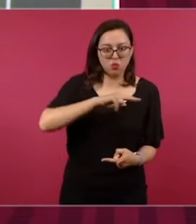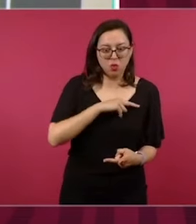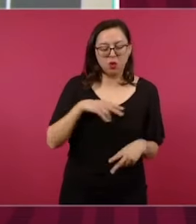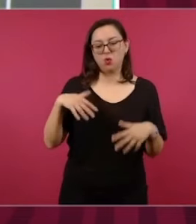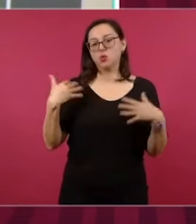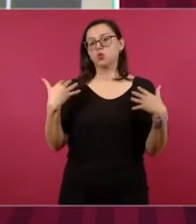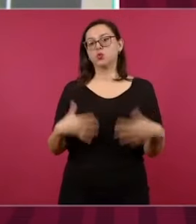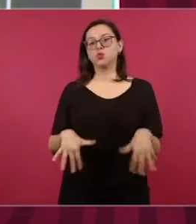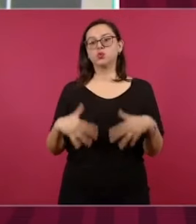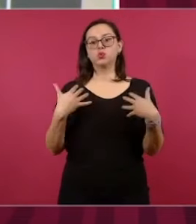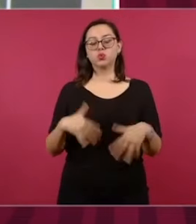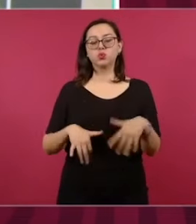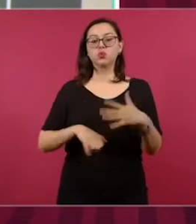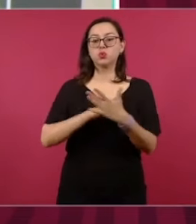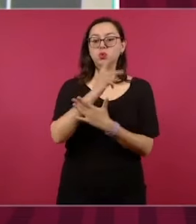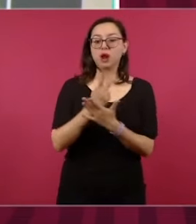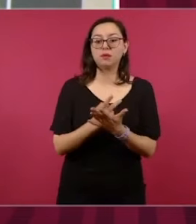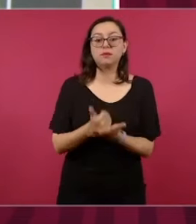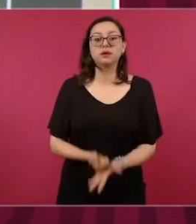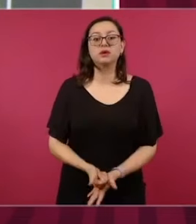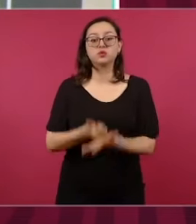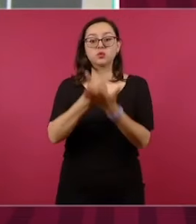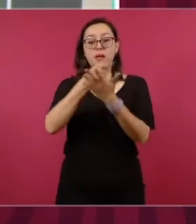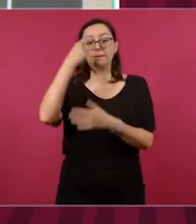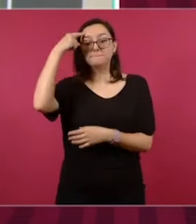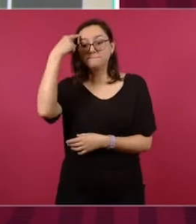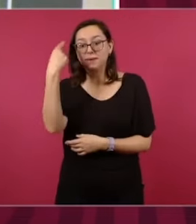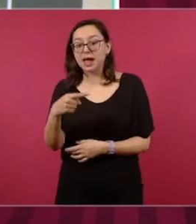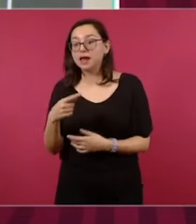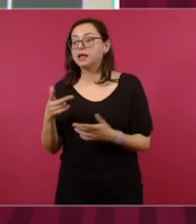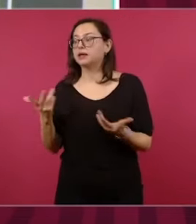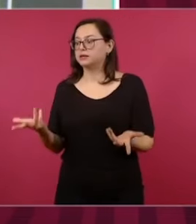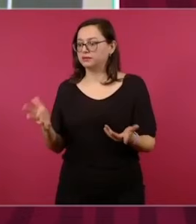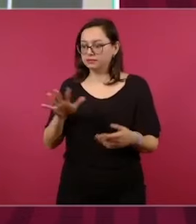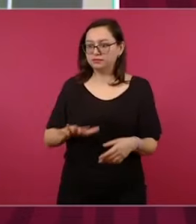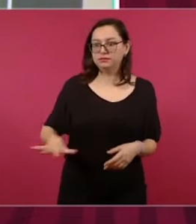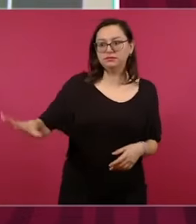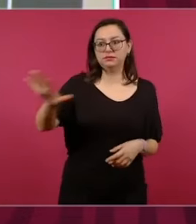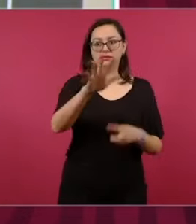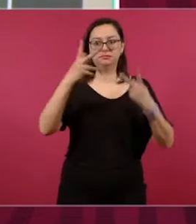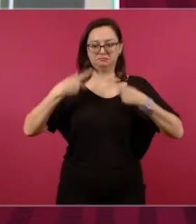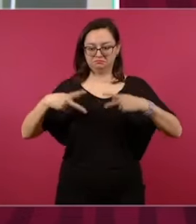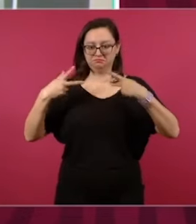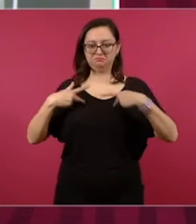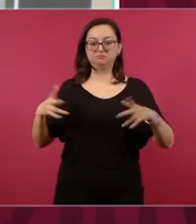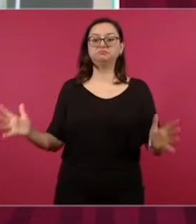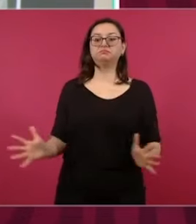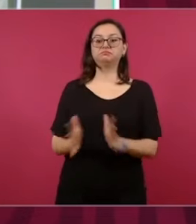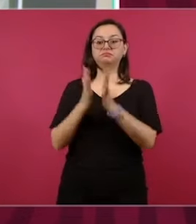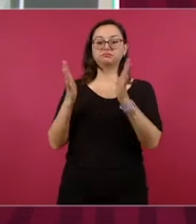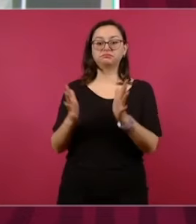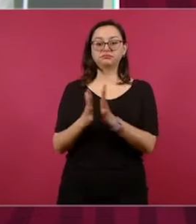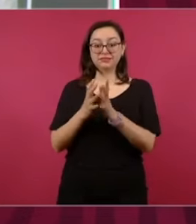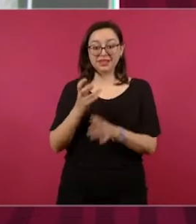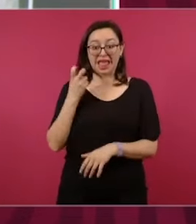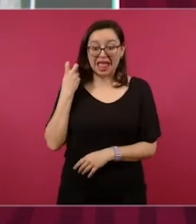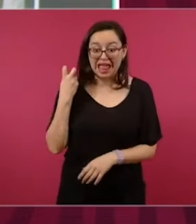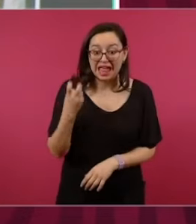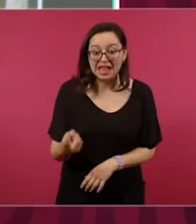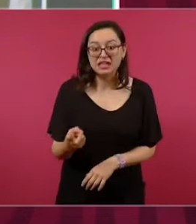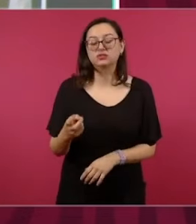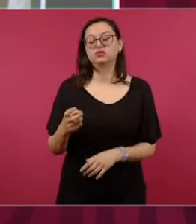pues le da una participación directa al pueblo. Esto es democracia